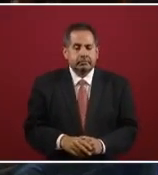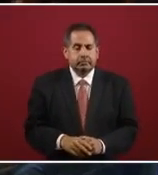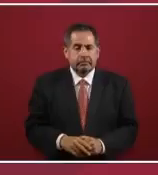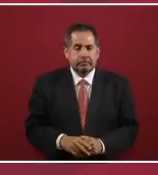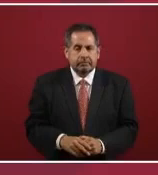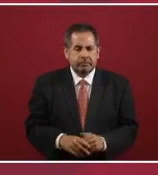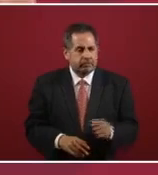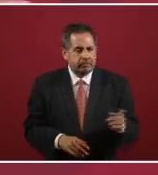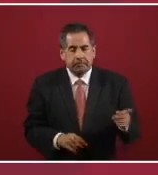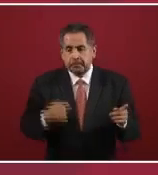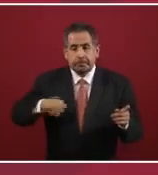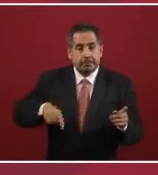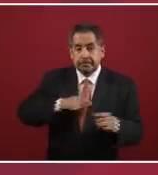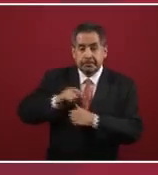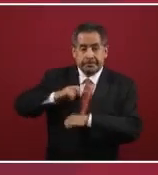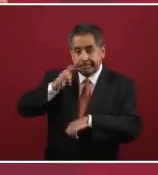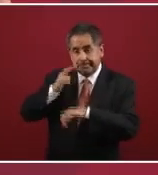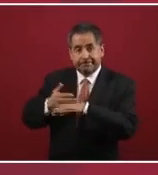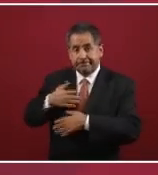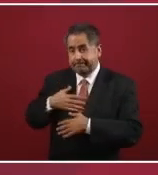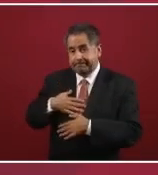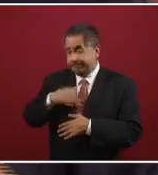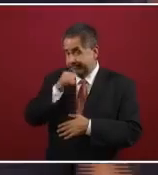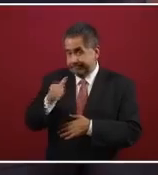porque no nos tocó a nosotros